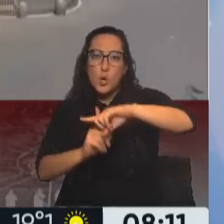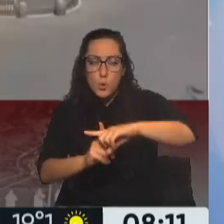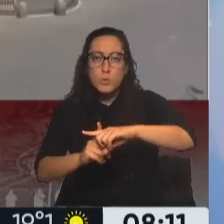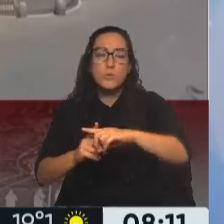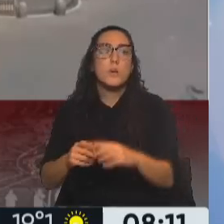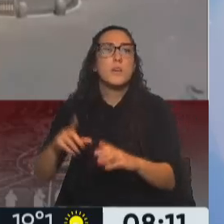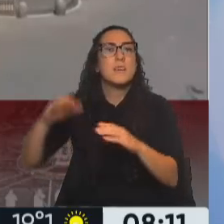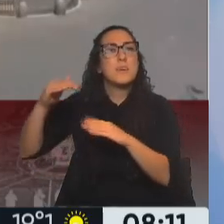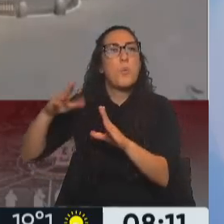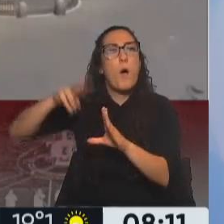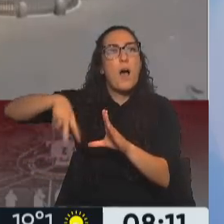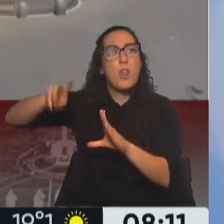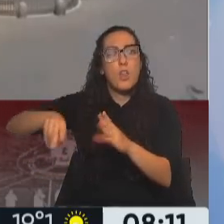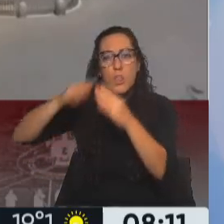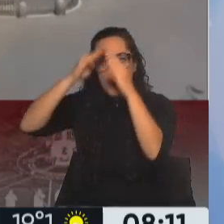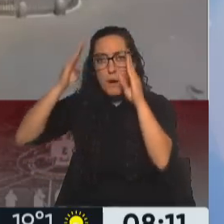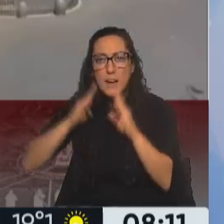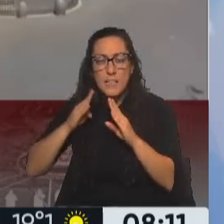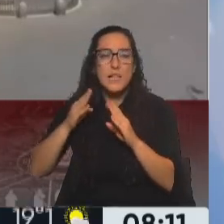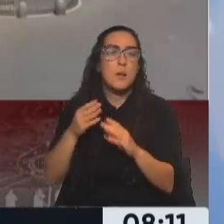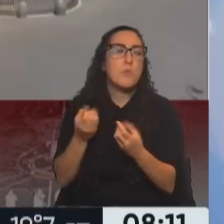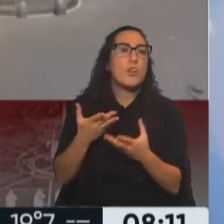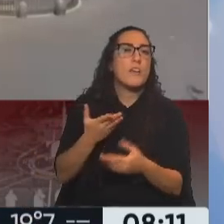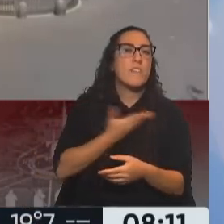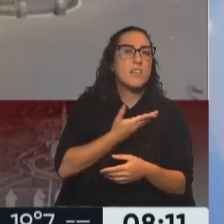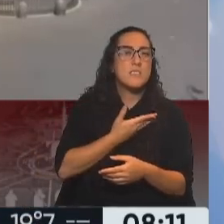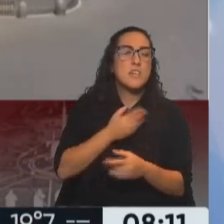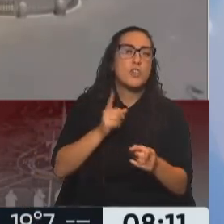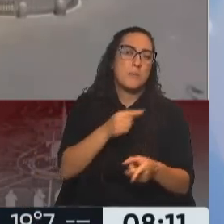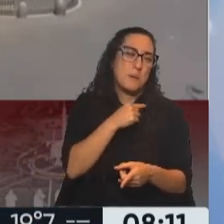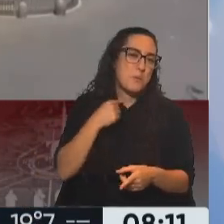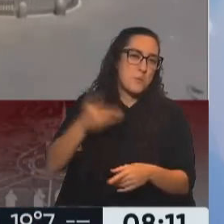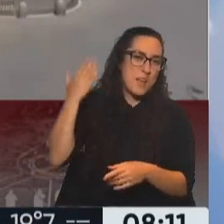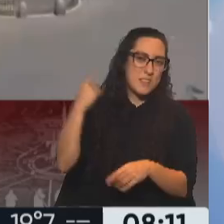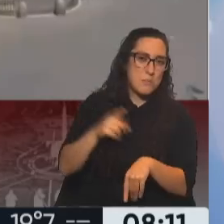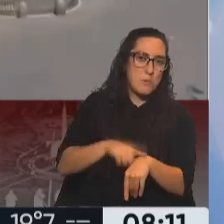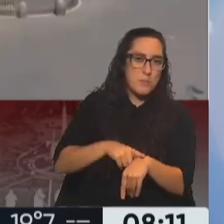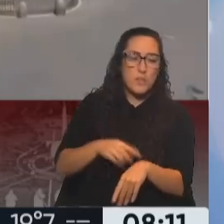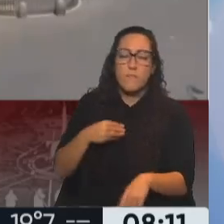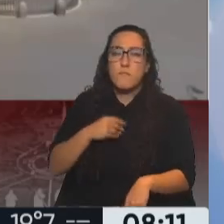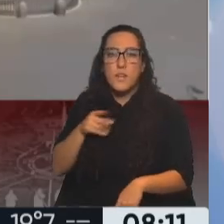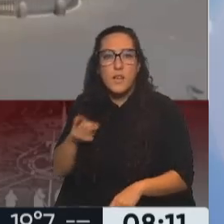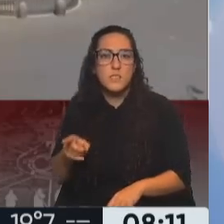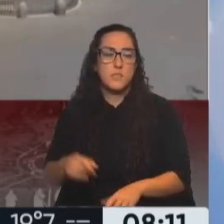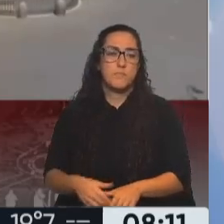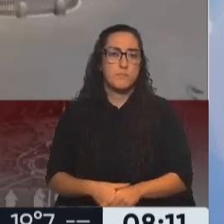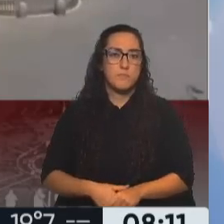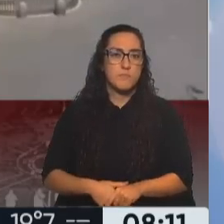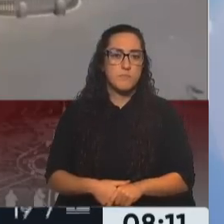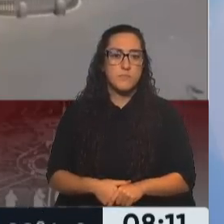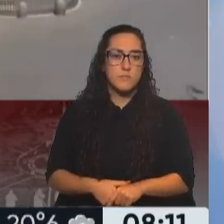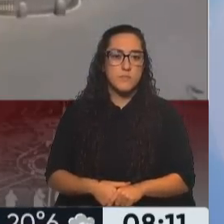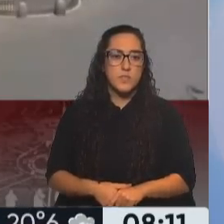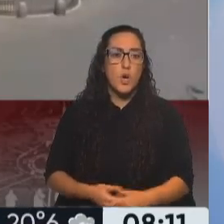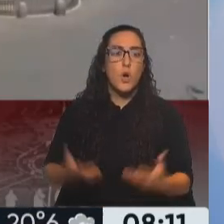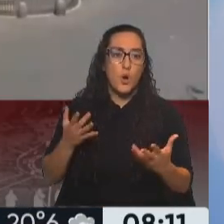mariana era esta, ¿no? Por quien Francisco siempre tuvo, y Jorge Bergoglio tuvo una devoción particular. Así que habrá que ver.